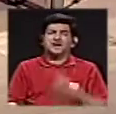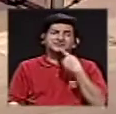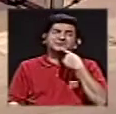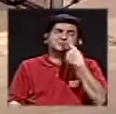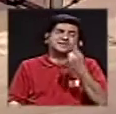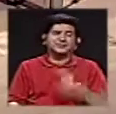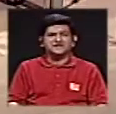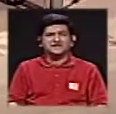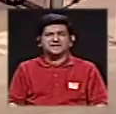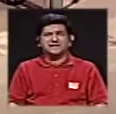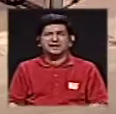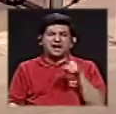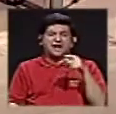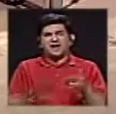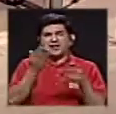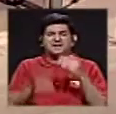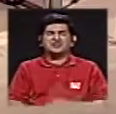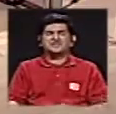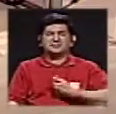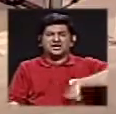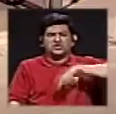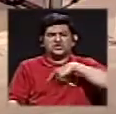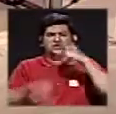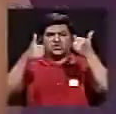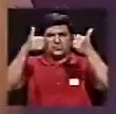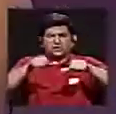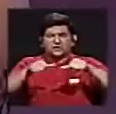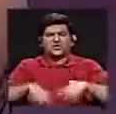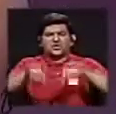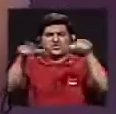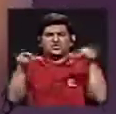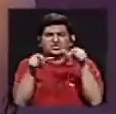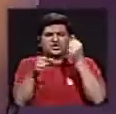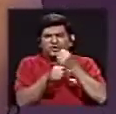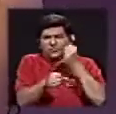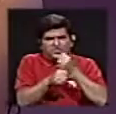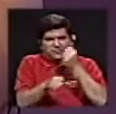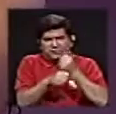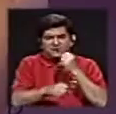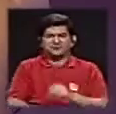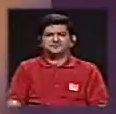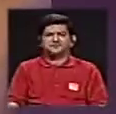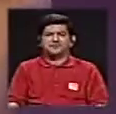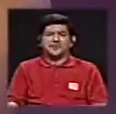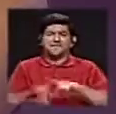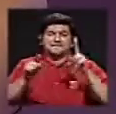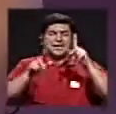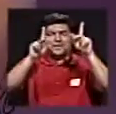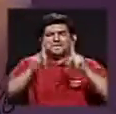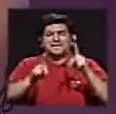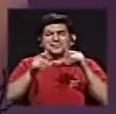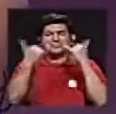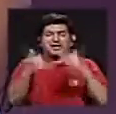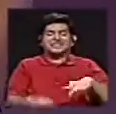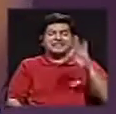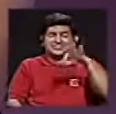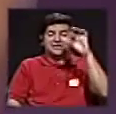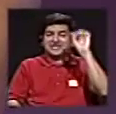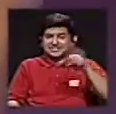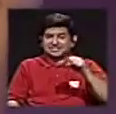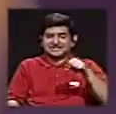negociar puestos ponernos de acuerdo sobre puestos con personas ya electas